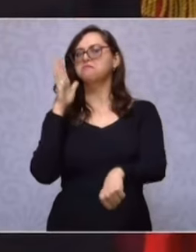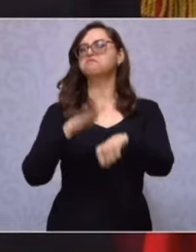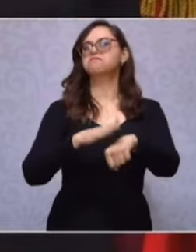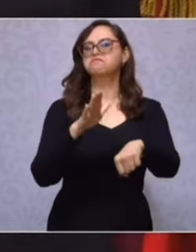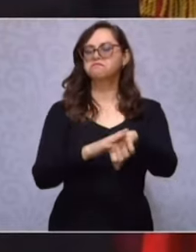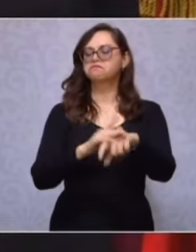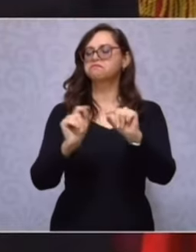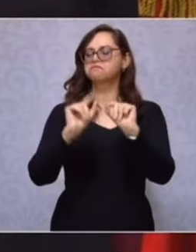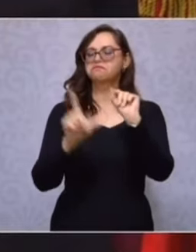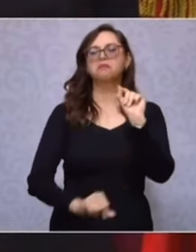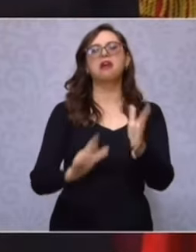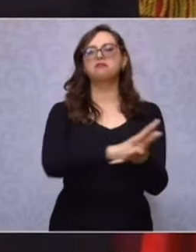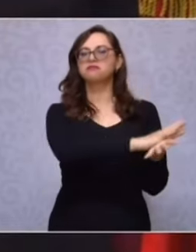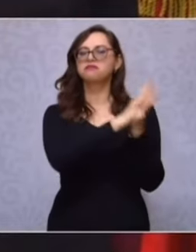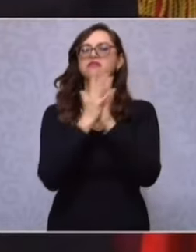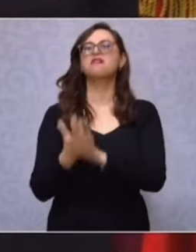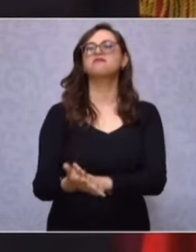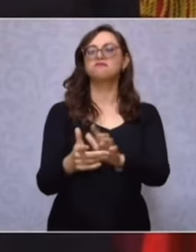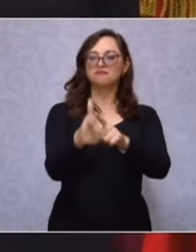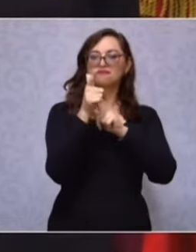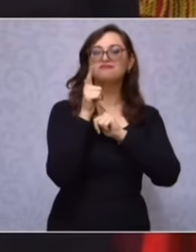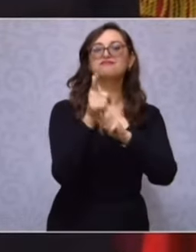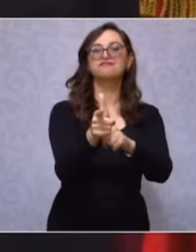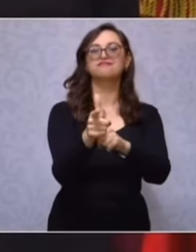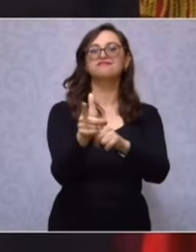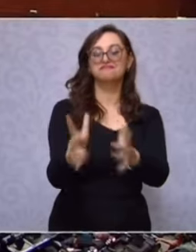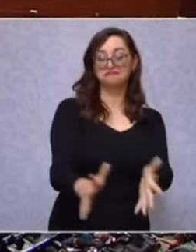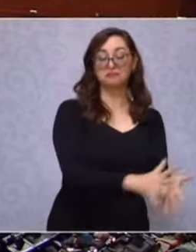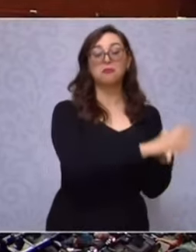transformación y es tiempo de mujeres.